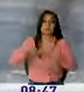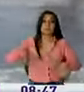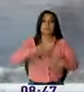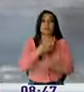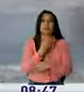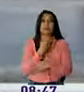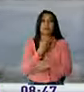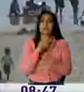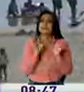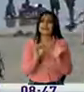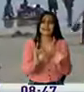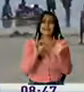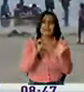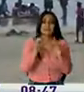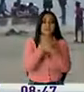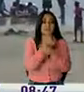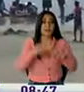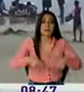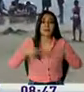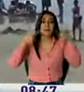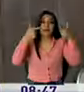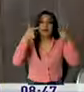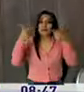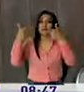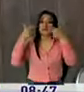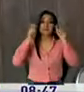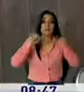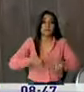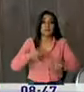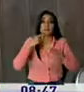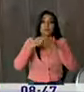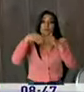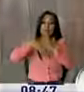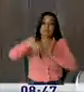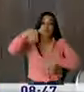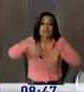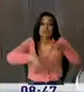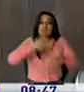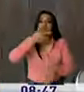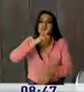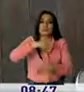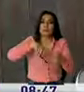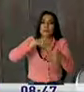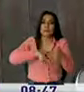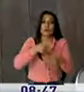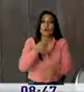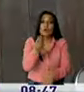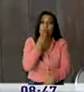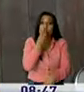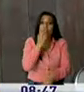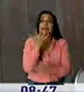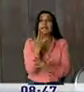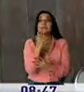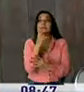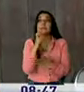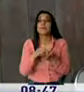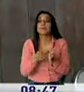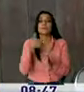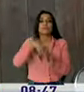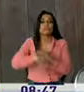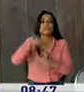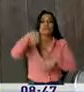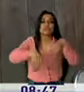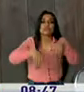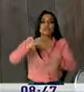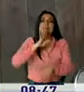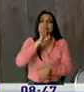estará controlando la seguridad de bañistas. Para no entrar en estado etílico, si va a ingerir alimento, esperar 30 minutos antes. Tener en cuenta siempre a los más